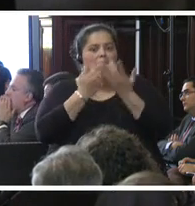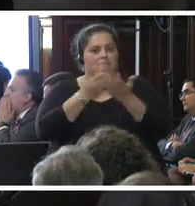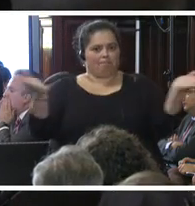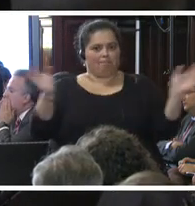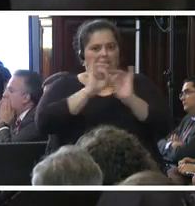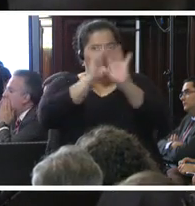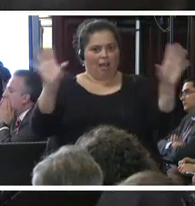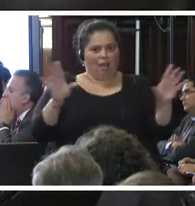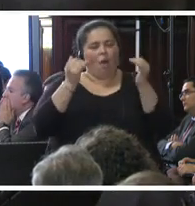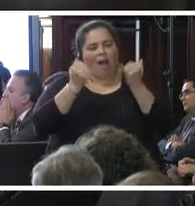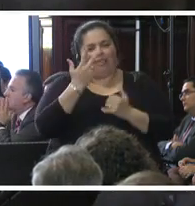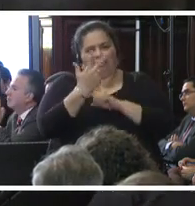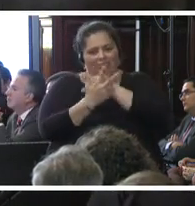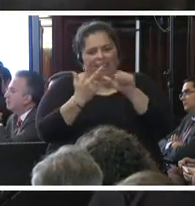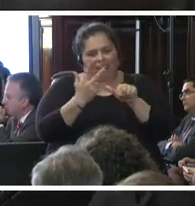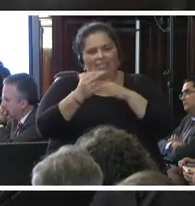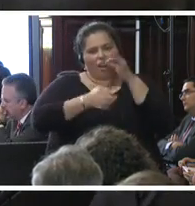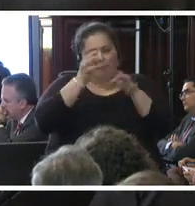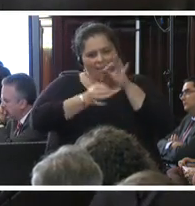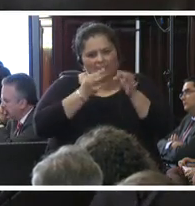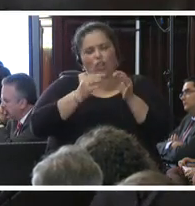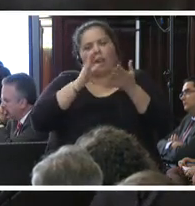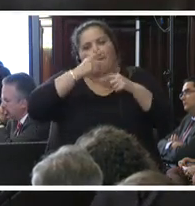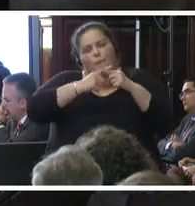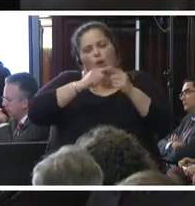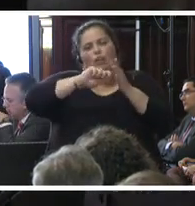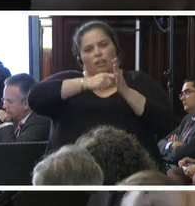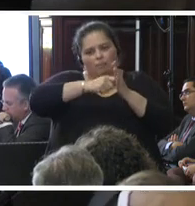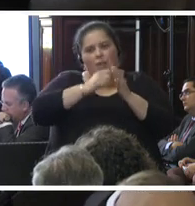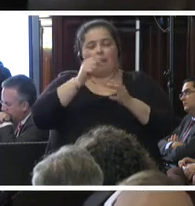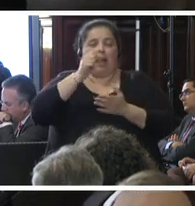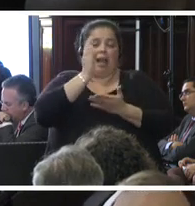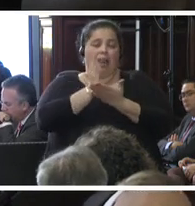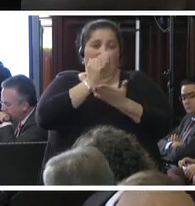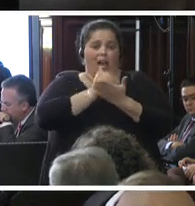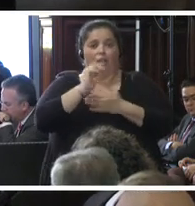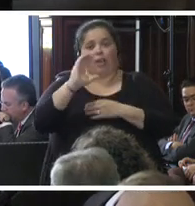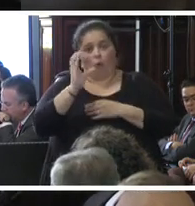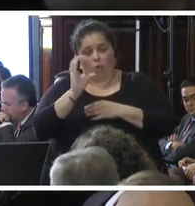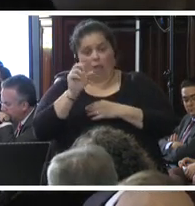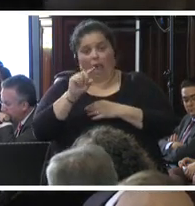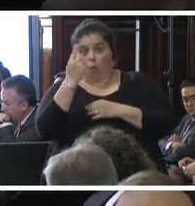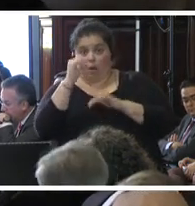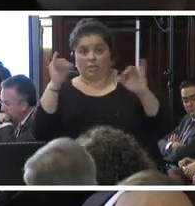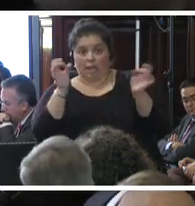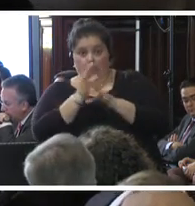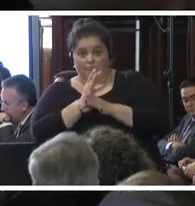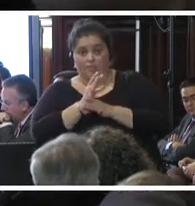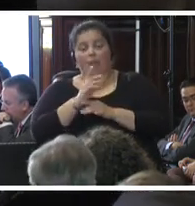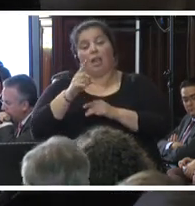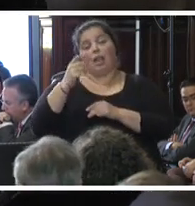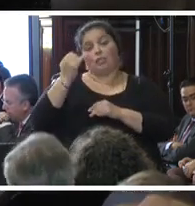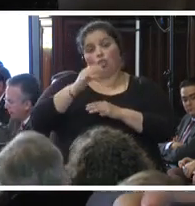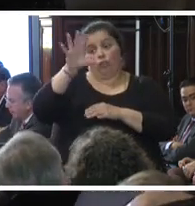tres recomendaciones por el caso de tortura para el estado de Coahuila. Una de ellas ya está cumplimentada. Y aquí